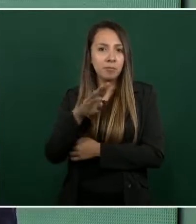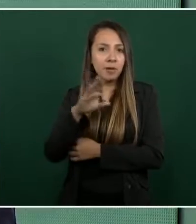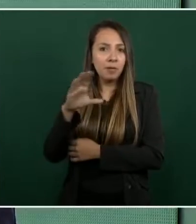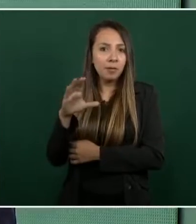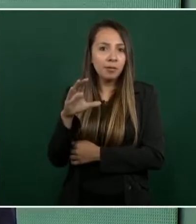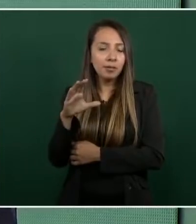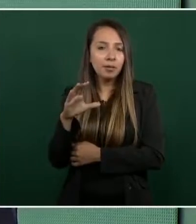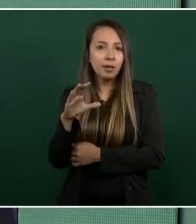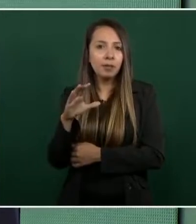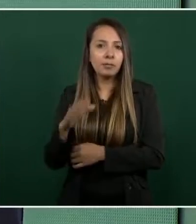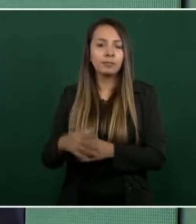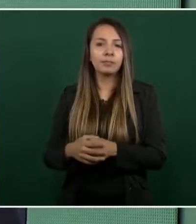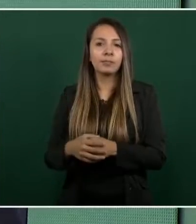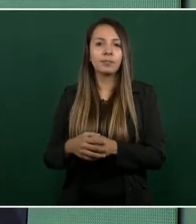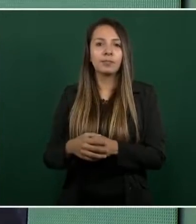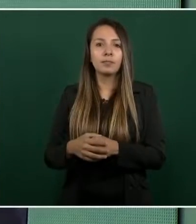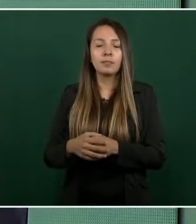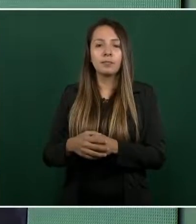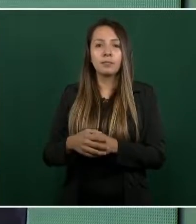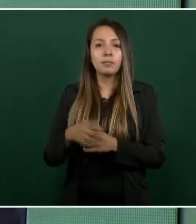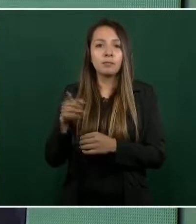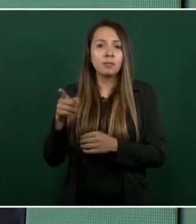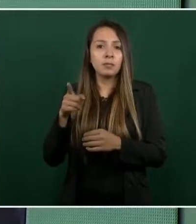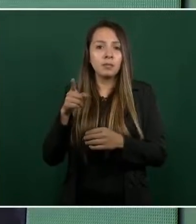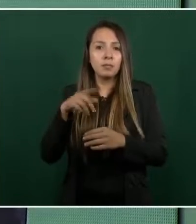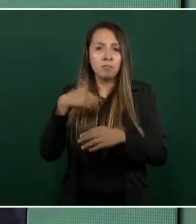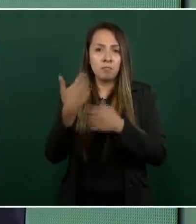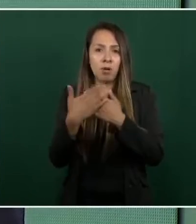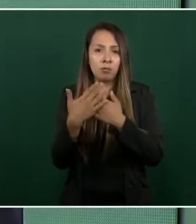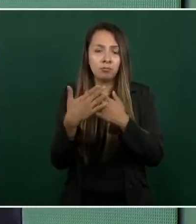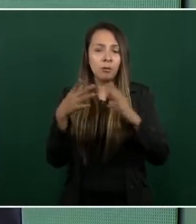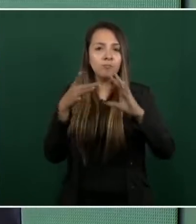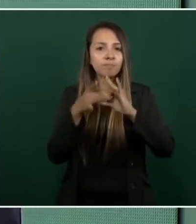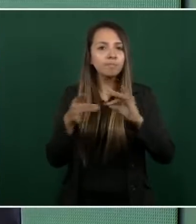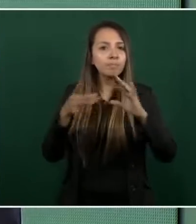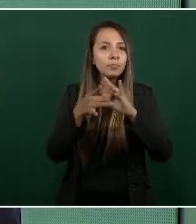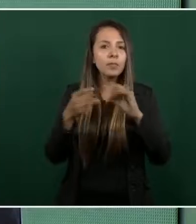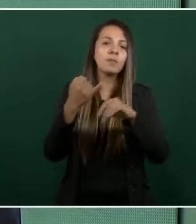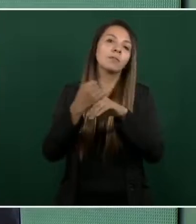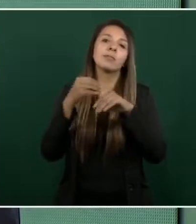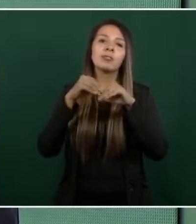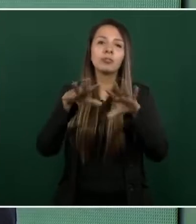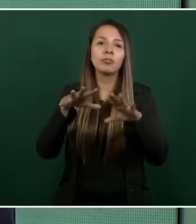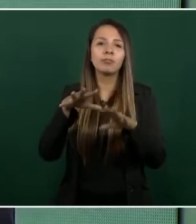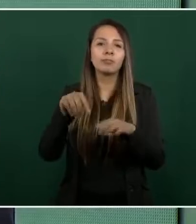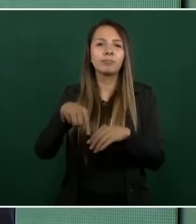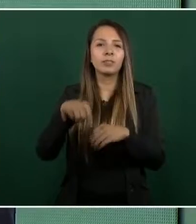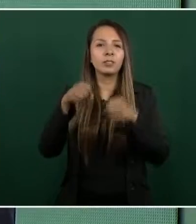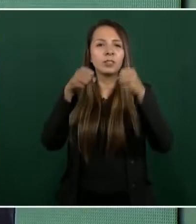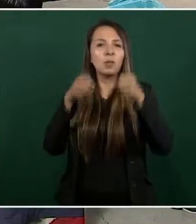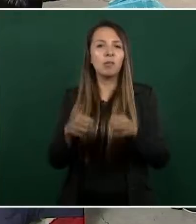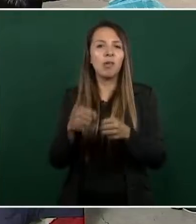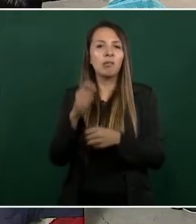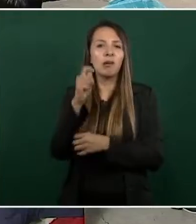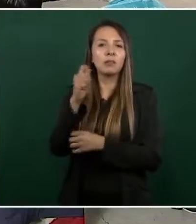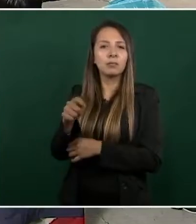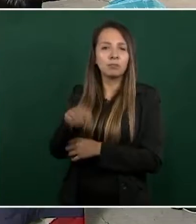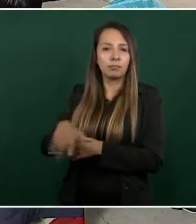va a informar sobre la situación de seguridad en Baja California